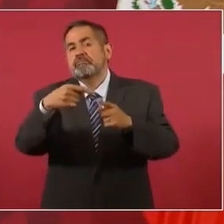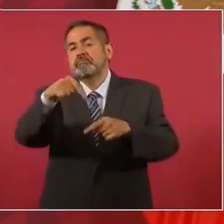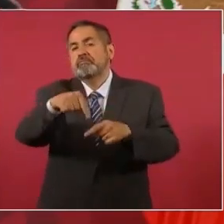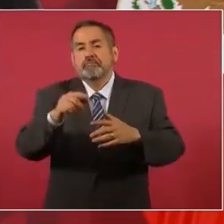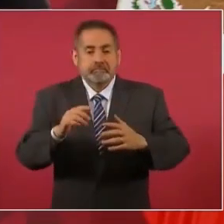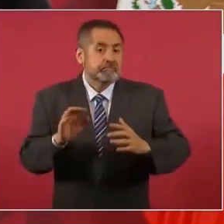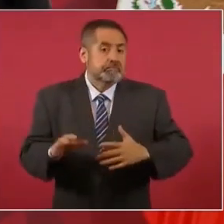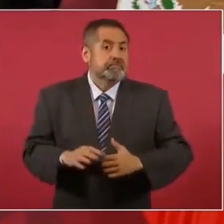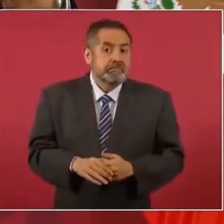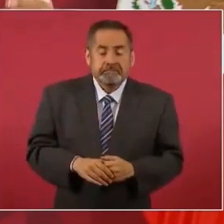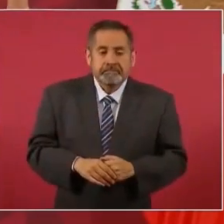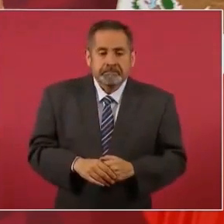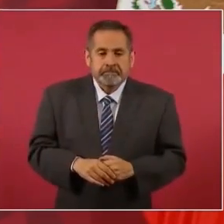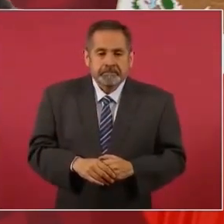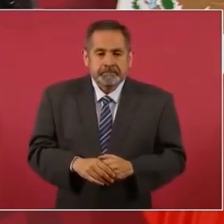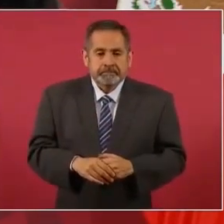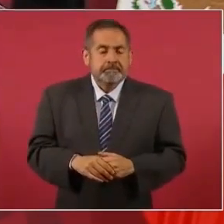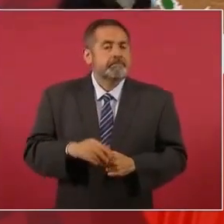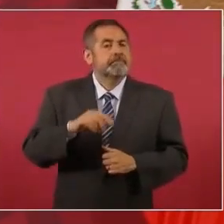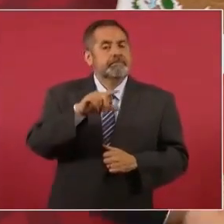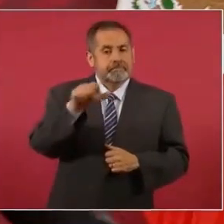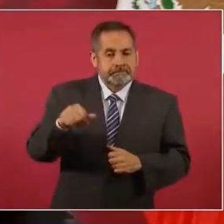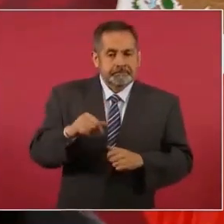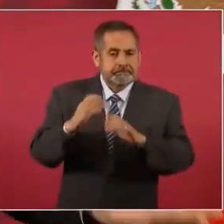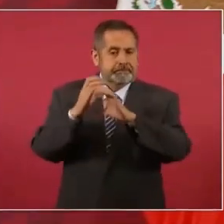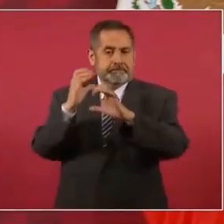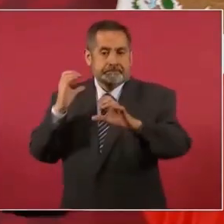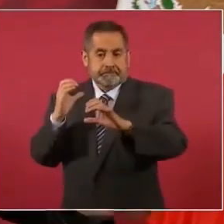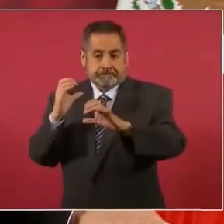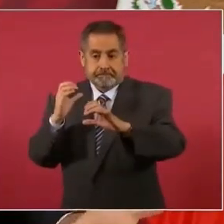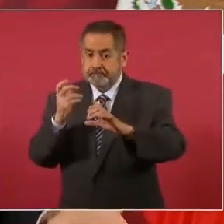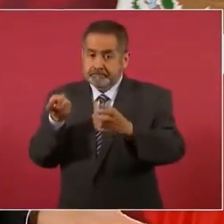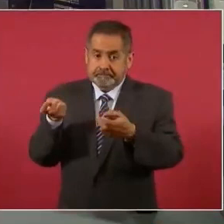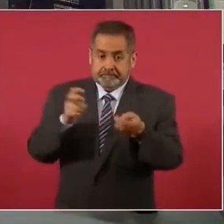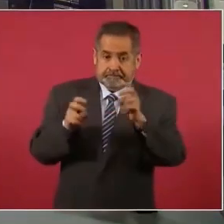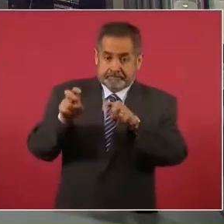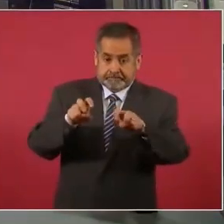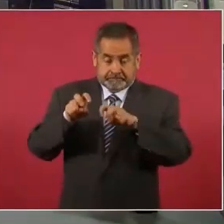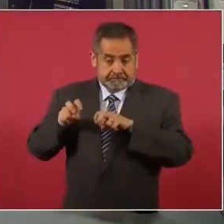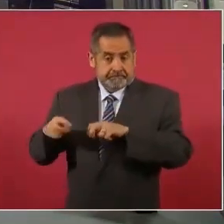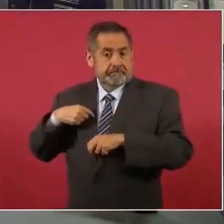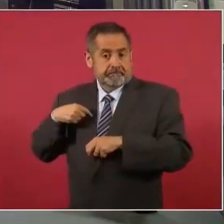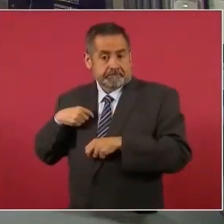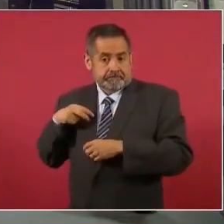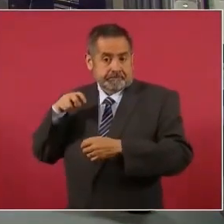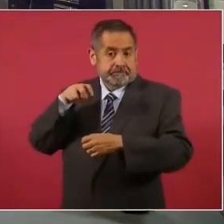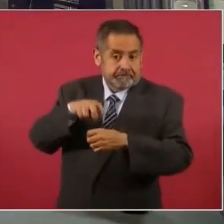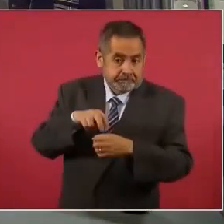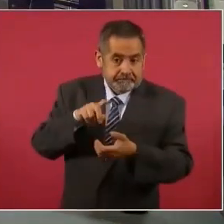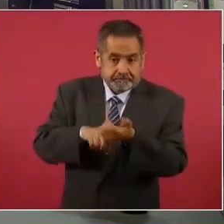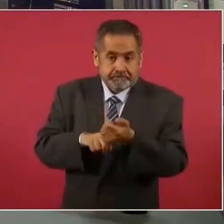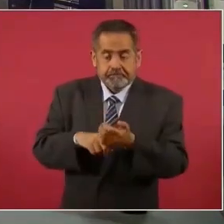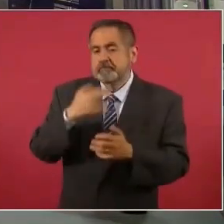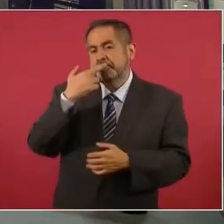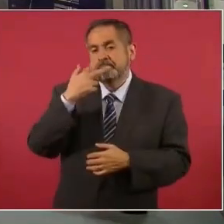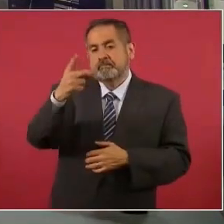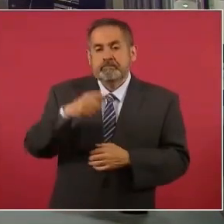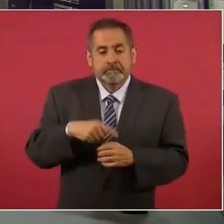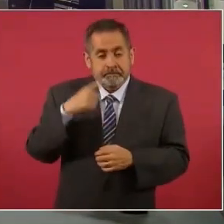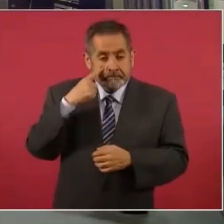pero luego lo de los camiones estaba mejor, porque en 3 horas,